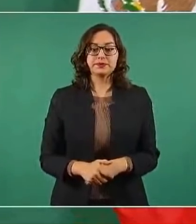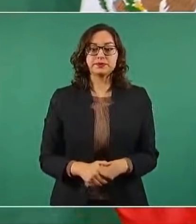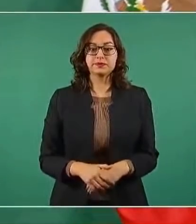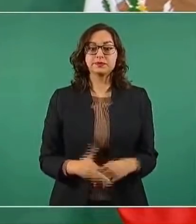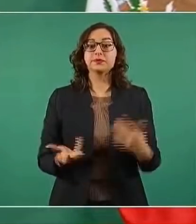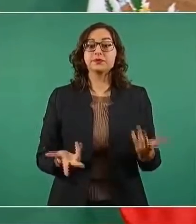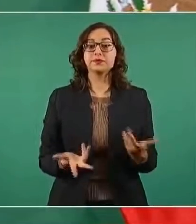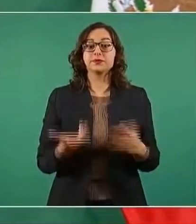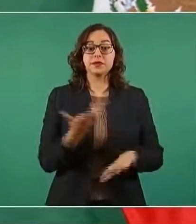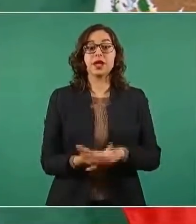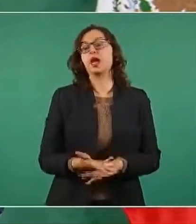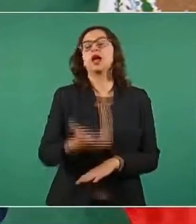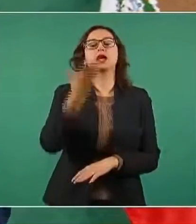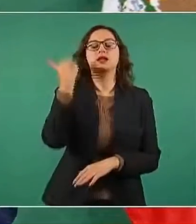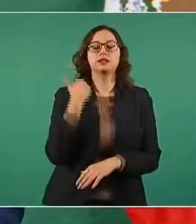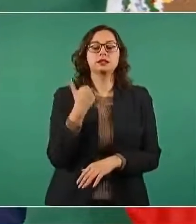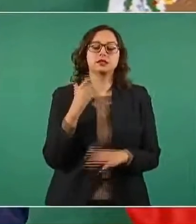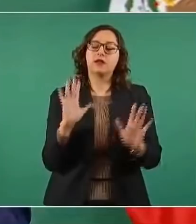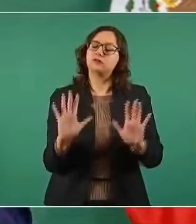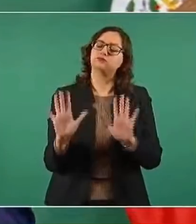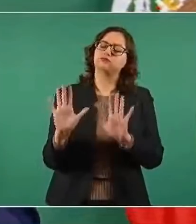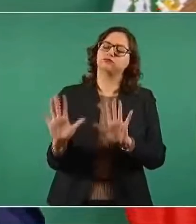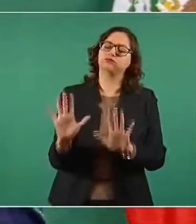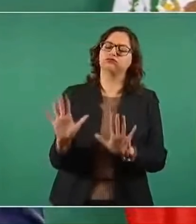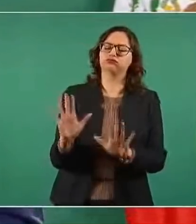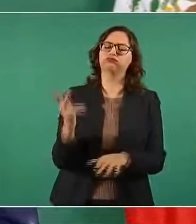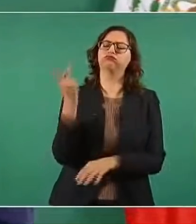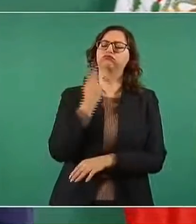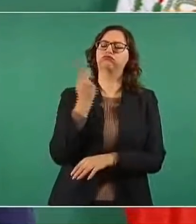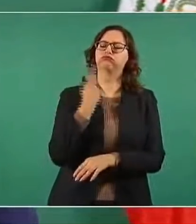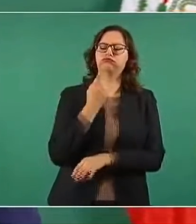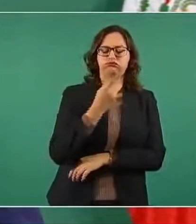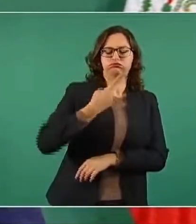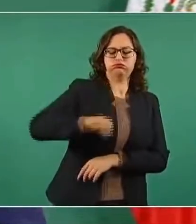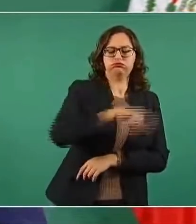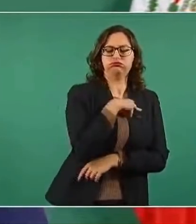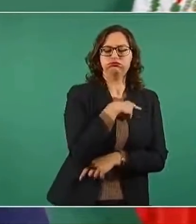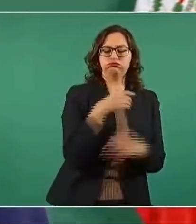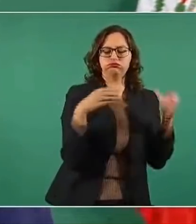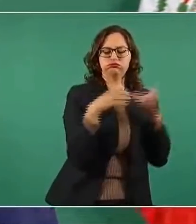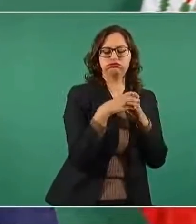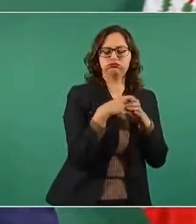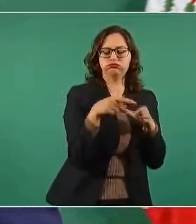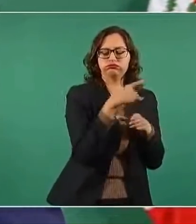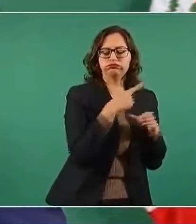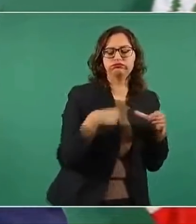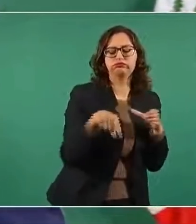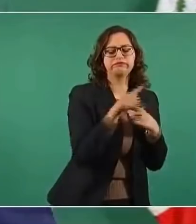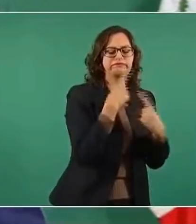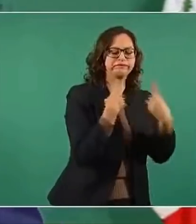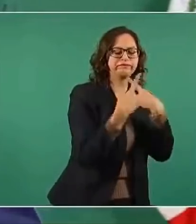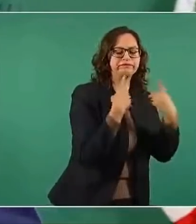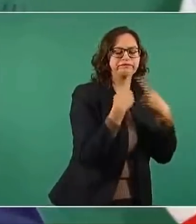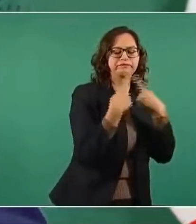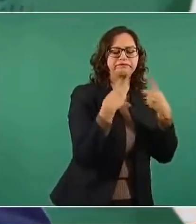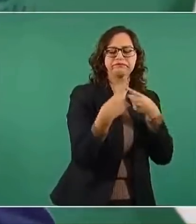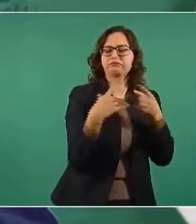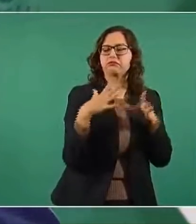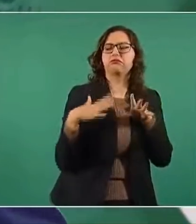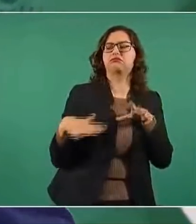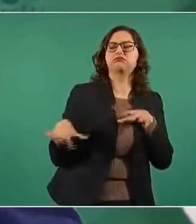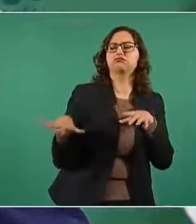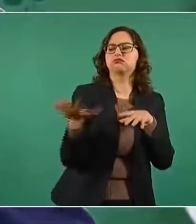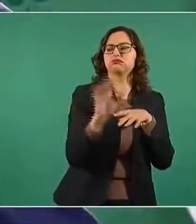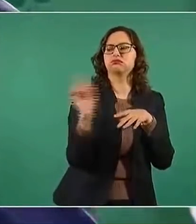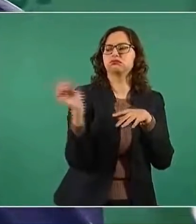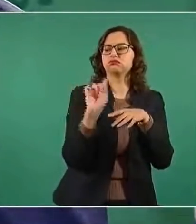Antes decían la política es asunto de los políticos y todo se resolvía arriba y